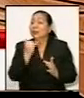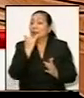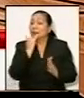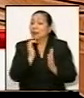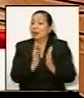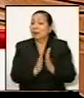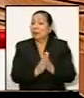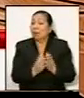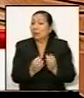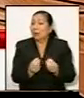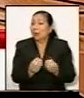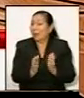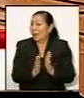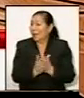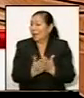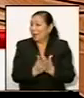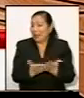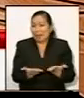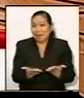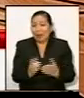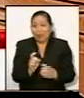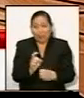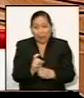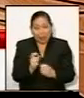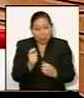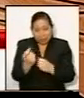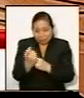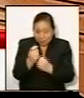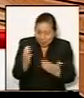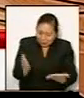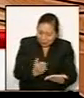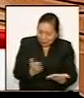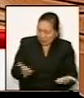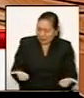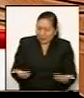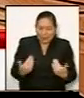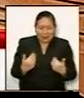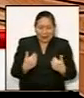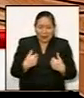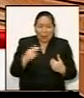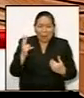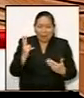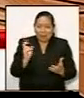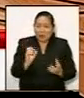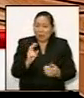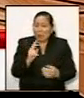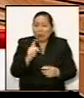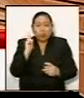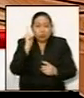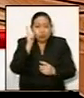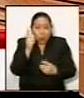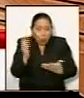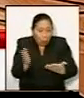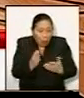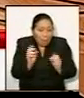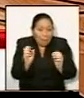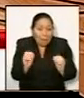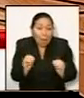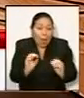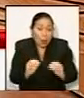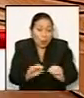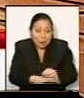en un texto educativo porque los textos educativos se educan nos orientan y no necesariamente tenemos al profesor las 24 horas del día nosotros